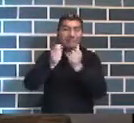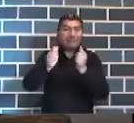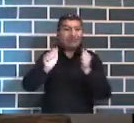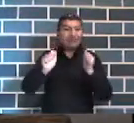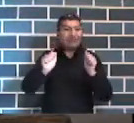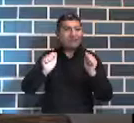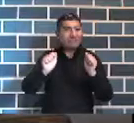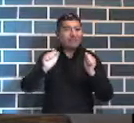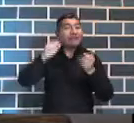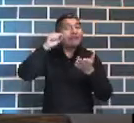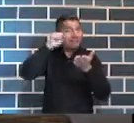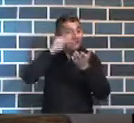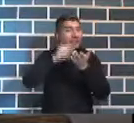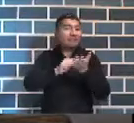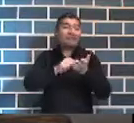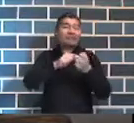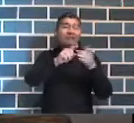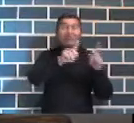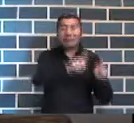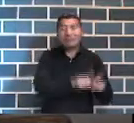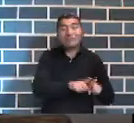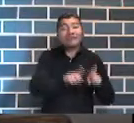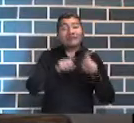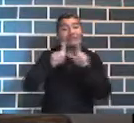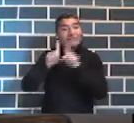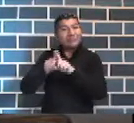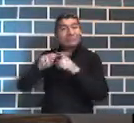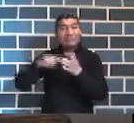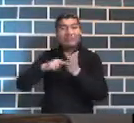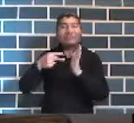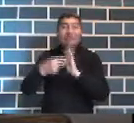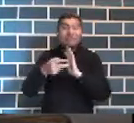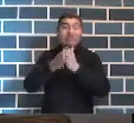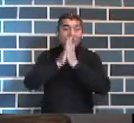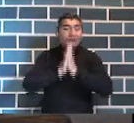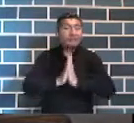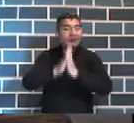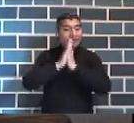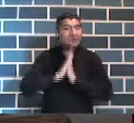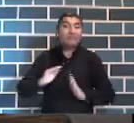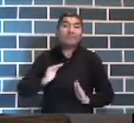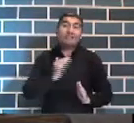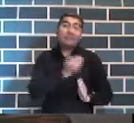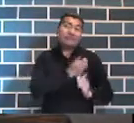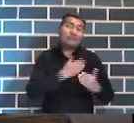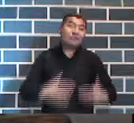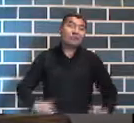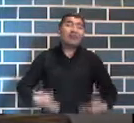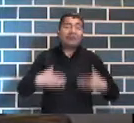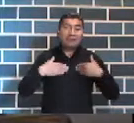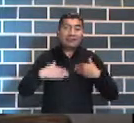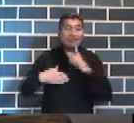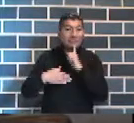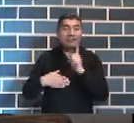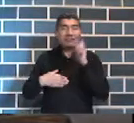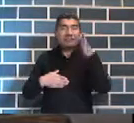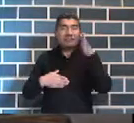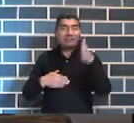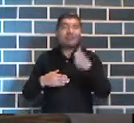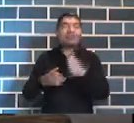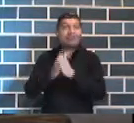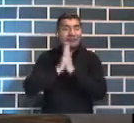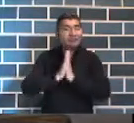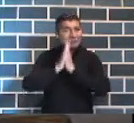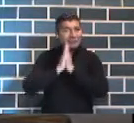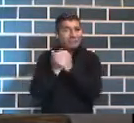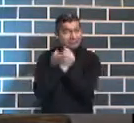esto es parte también de la oración y que nuestra vida sea oración y